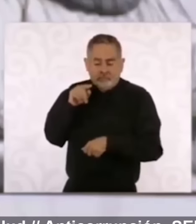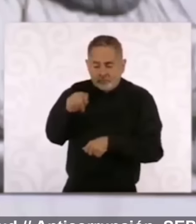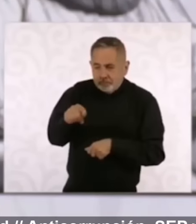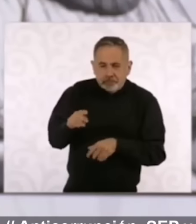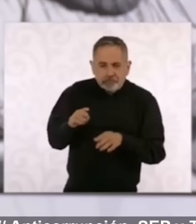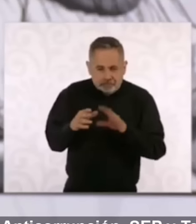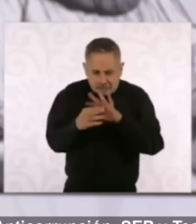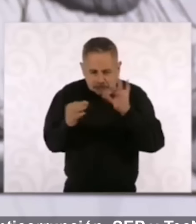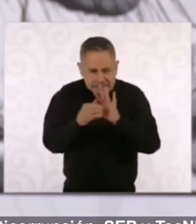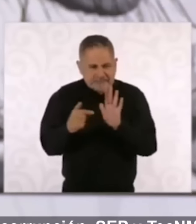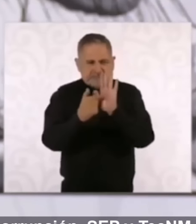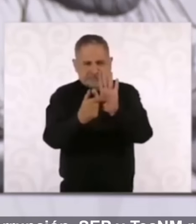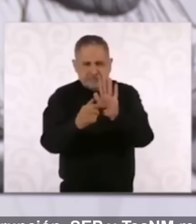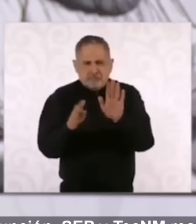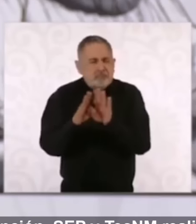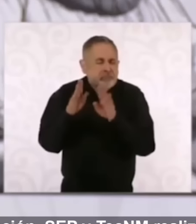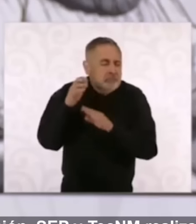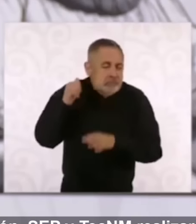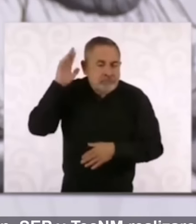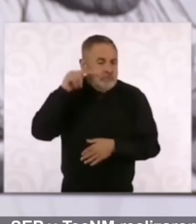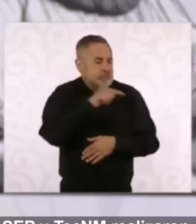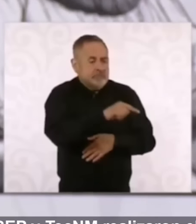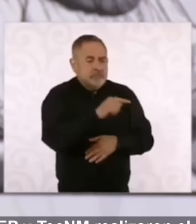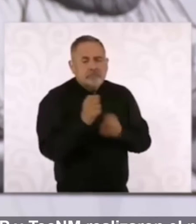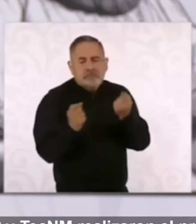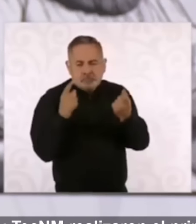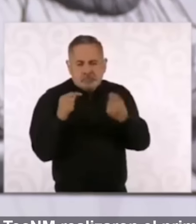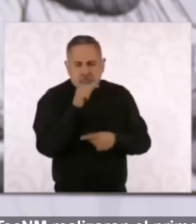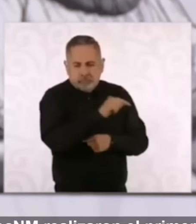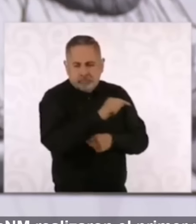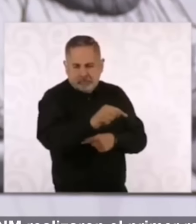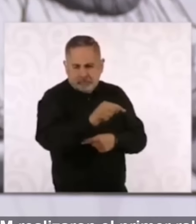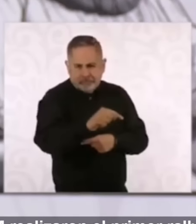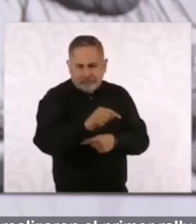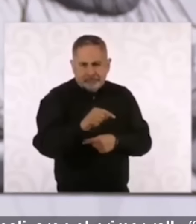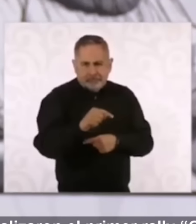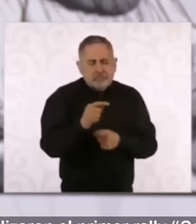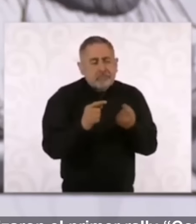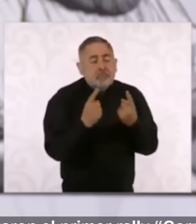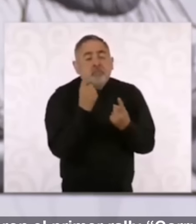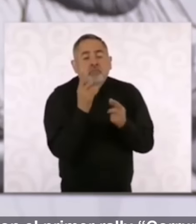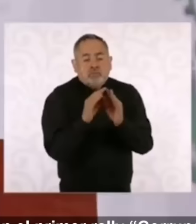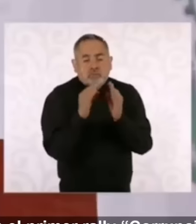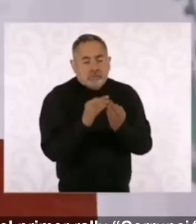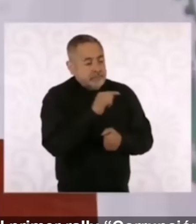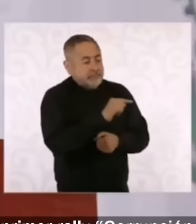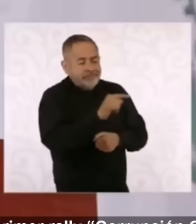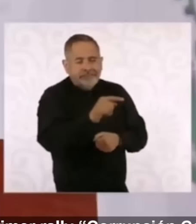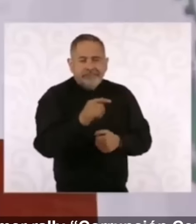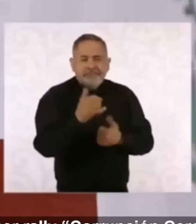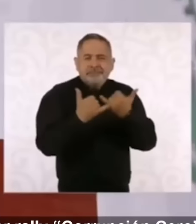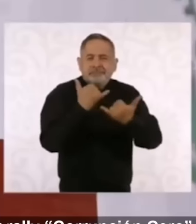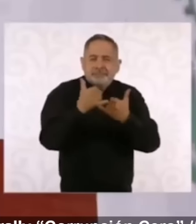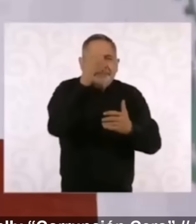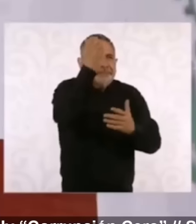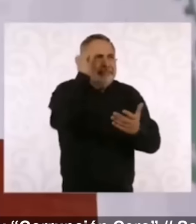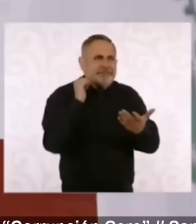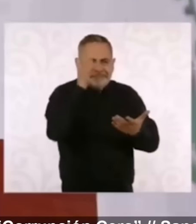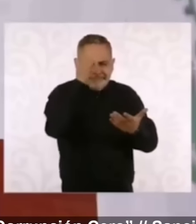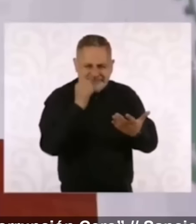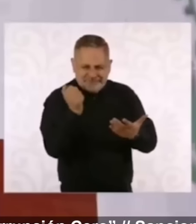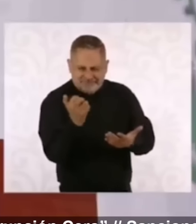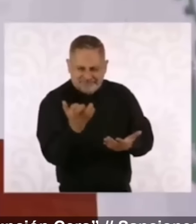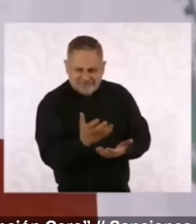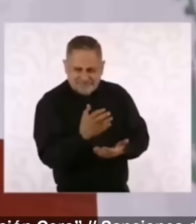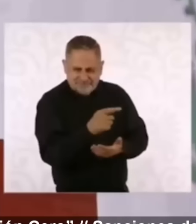cómo operaban estos casinos en particular, o algunos de estos casinos, uno de los esquemas. Entonces, ¿qué es lo que sucede?